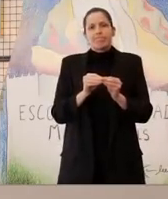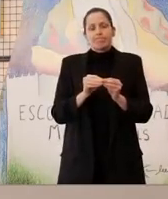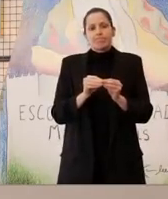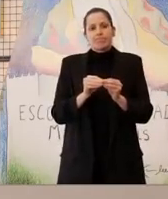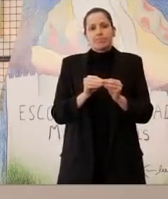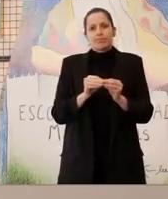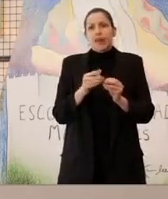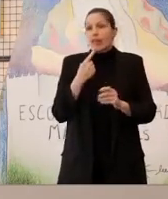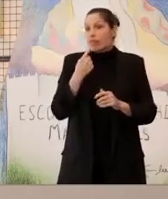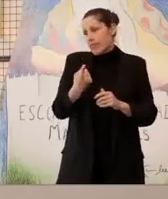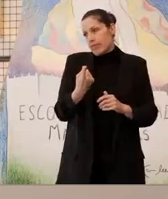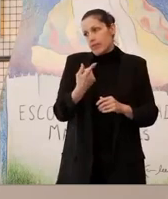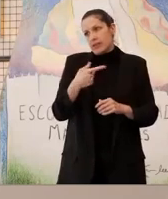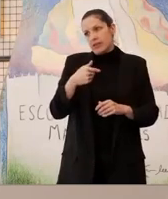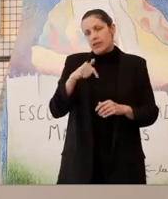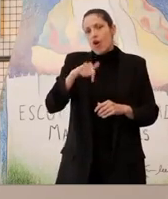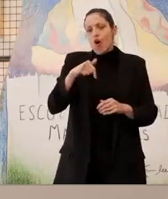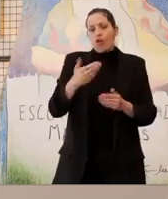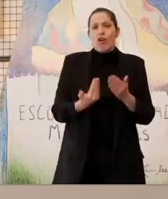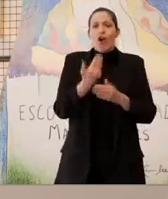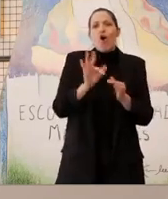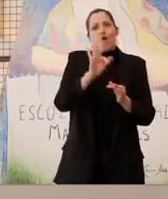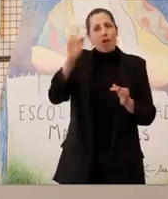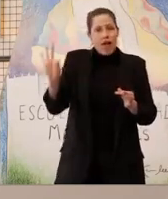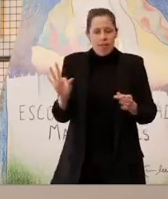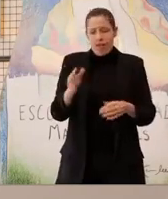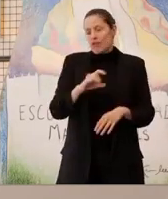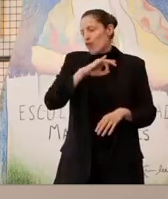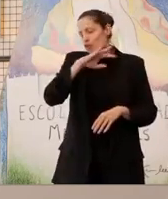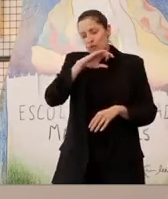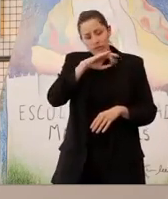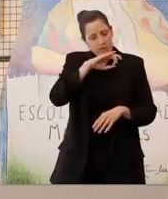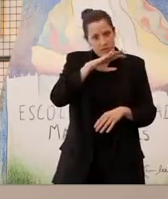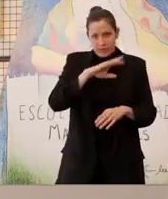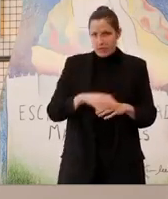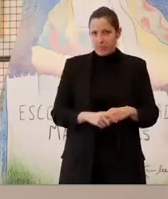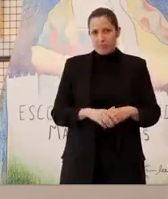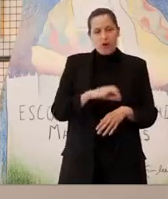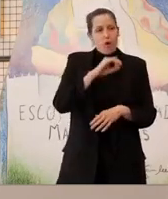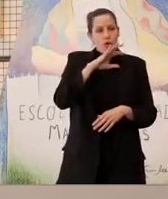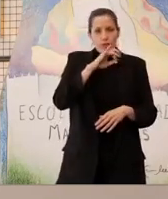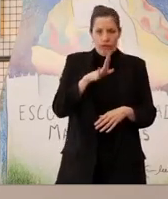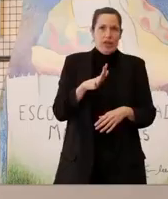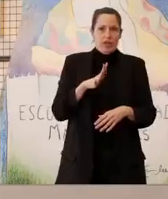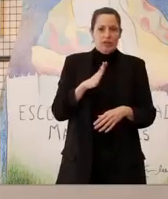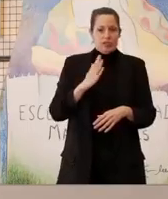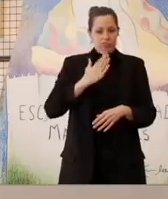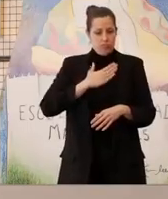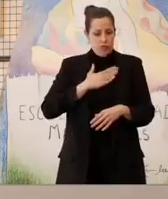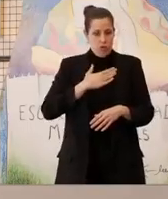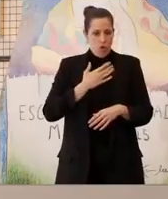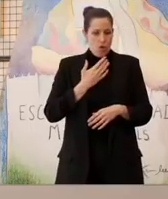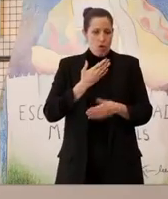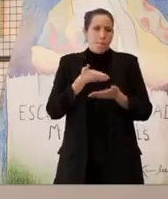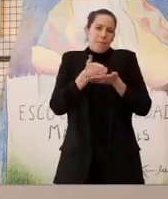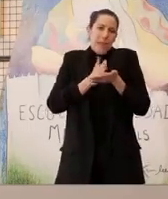que estoy contentísima con las jornadas que estoy contentísima con las jornadas por la parte que me corresponde que solamente una pequeña